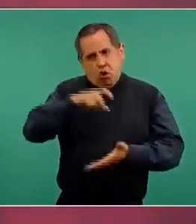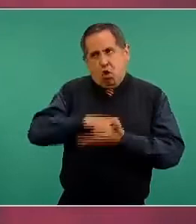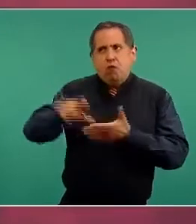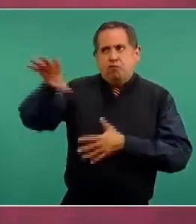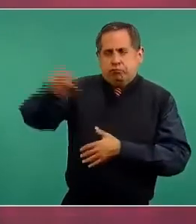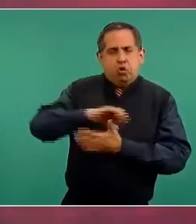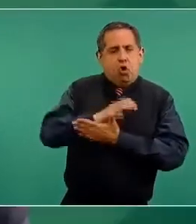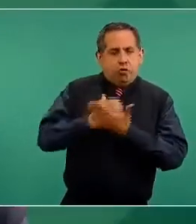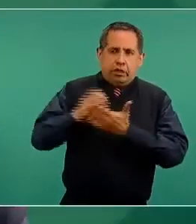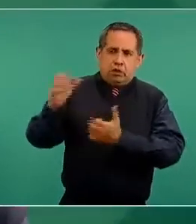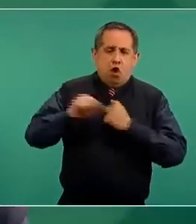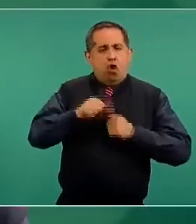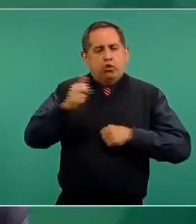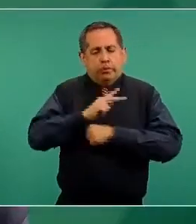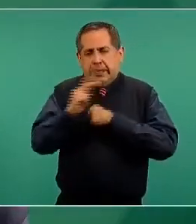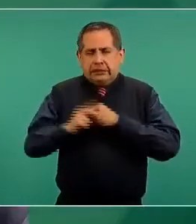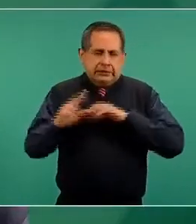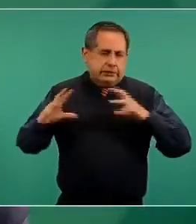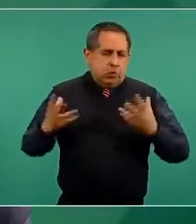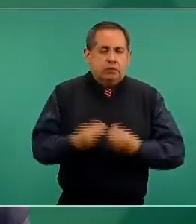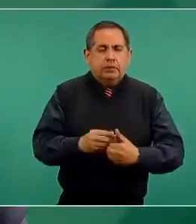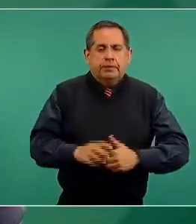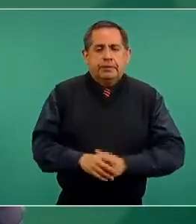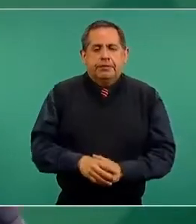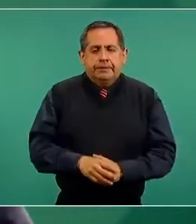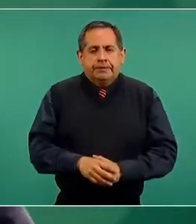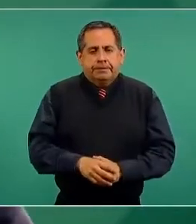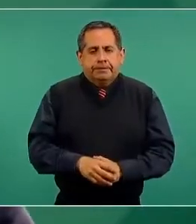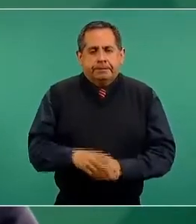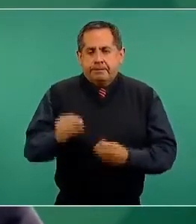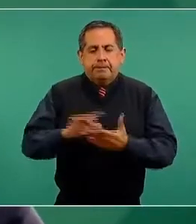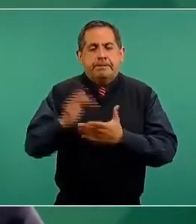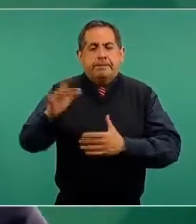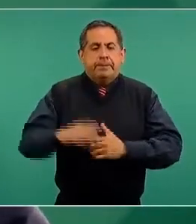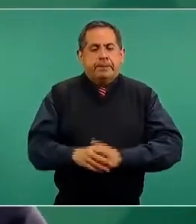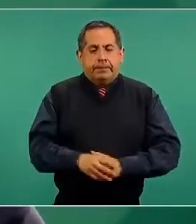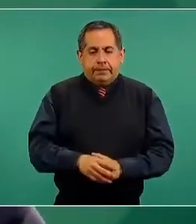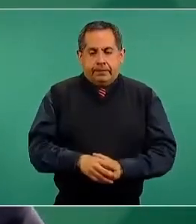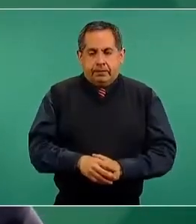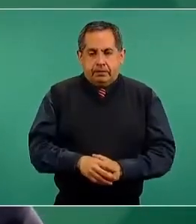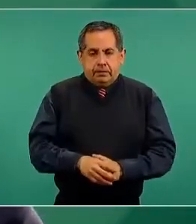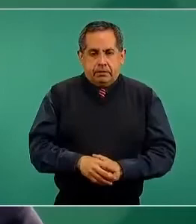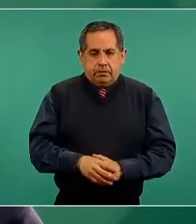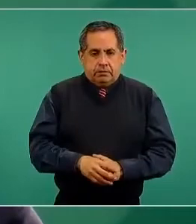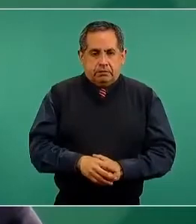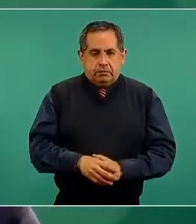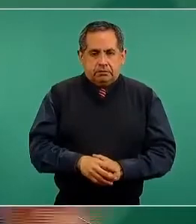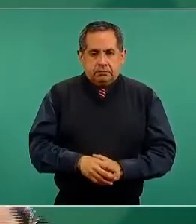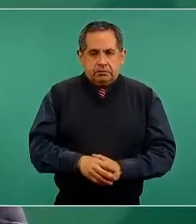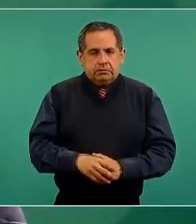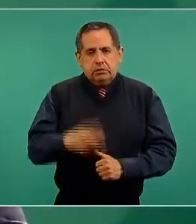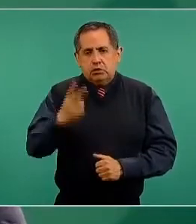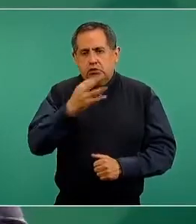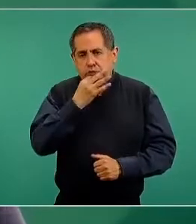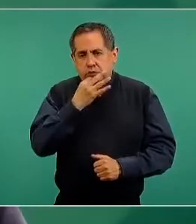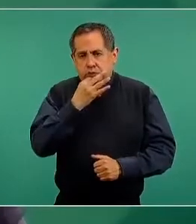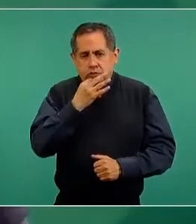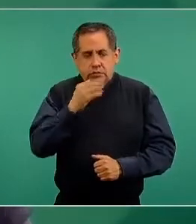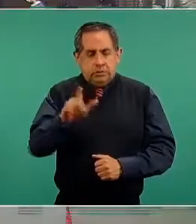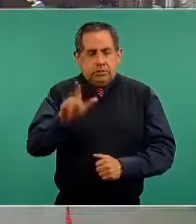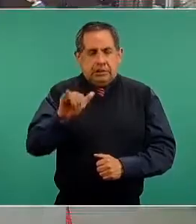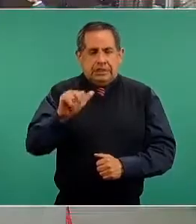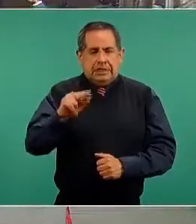lo que contrataron otros países de América Latina. Muchas gracias. A ver si nos da tiempo, nos quedan 2 minutos.